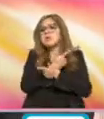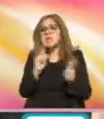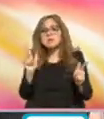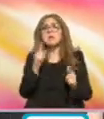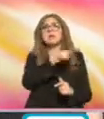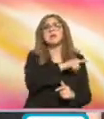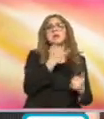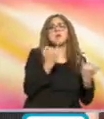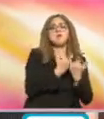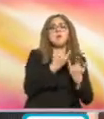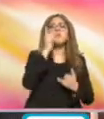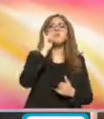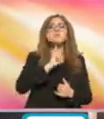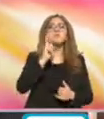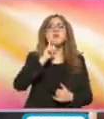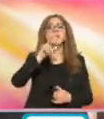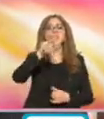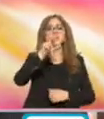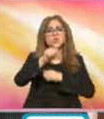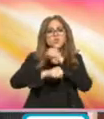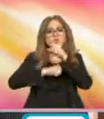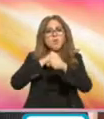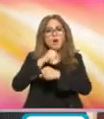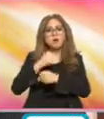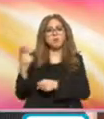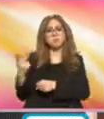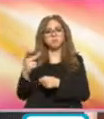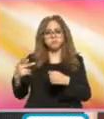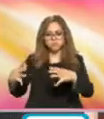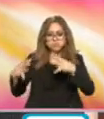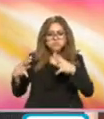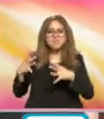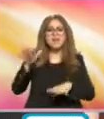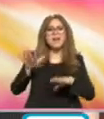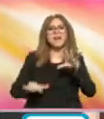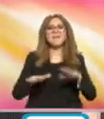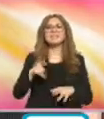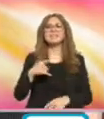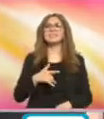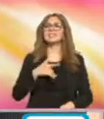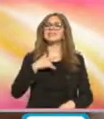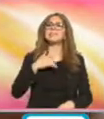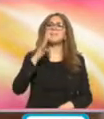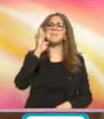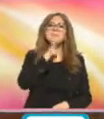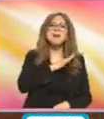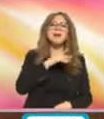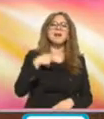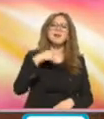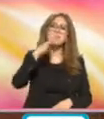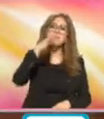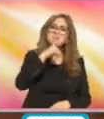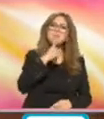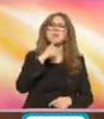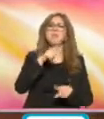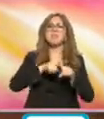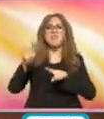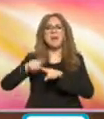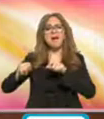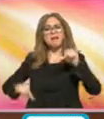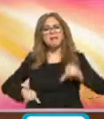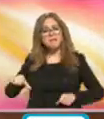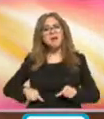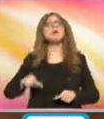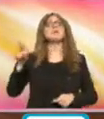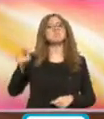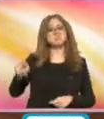los 18 años, que ya tienen este problema, que les es incómodo hasta para su vida diaria. Sí. Entonces se puede realizar el procedimiento